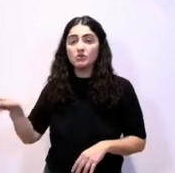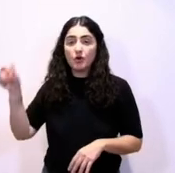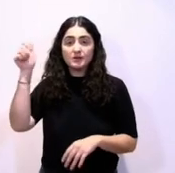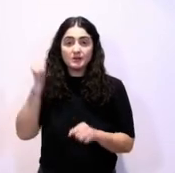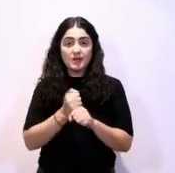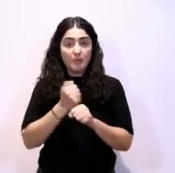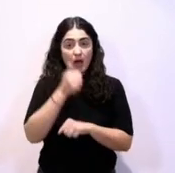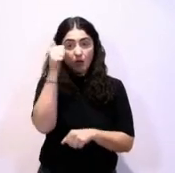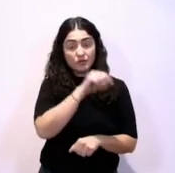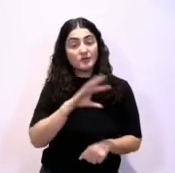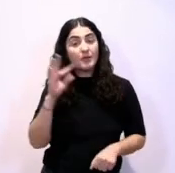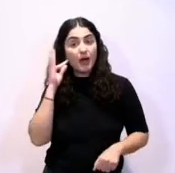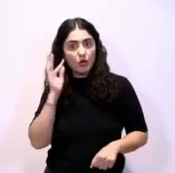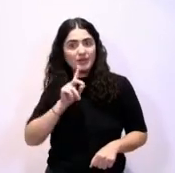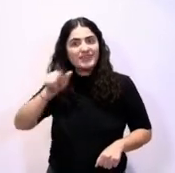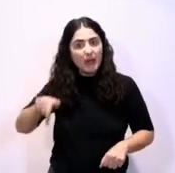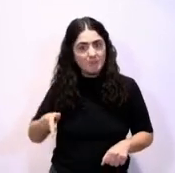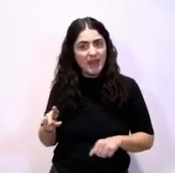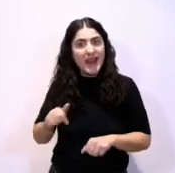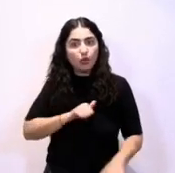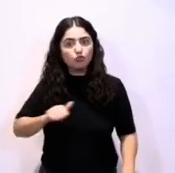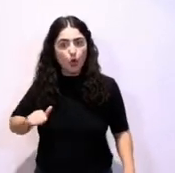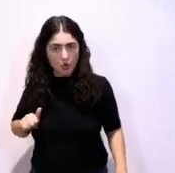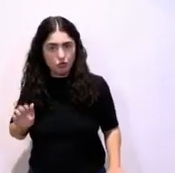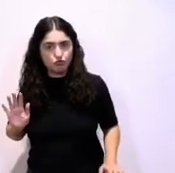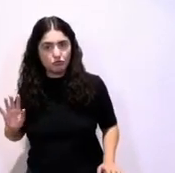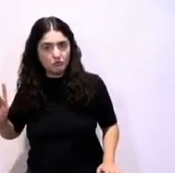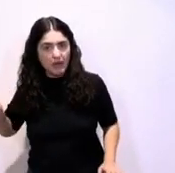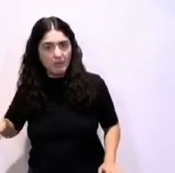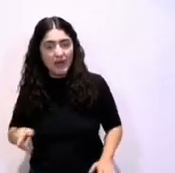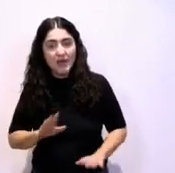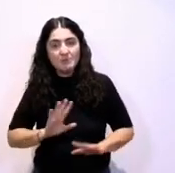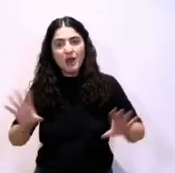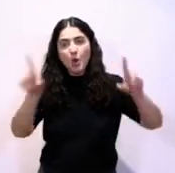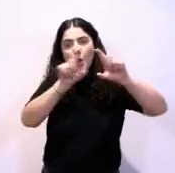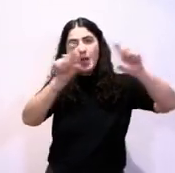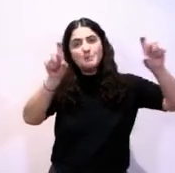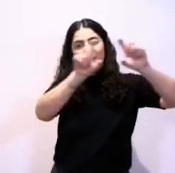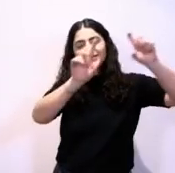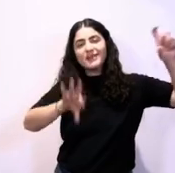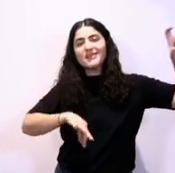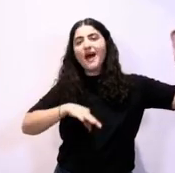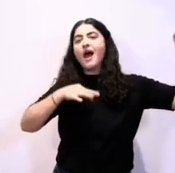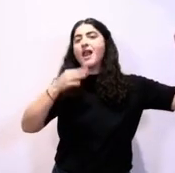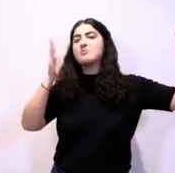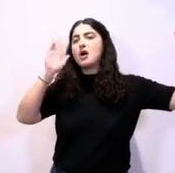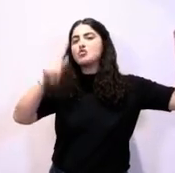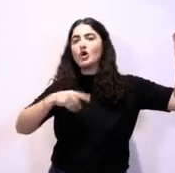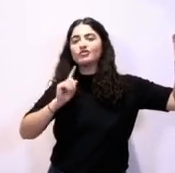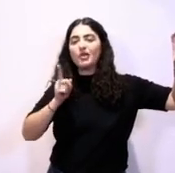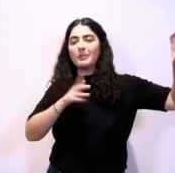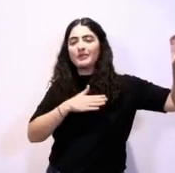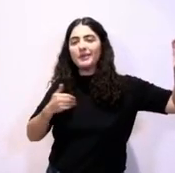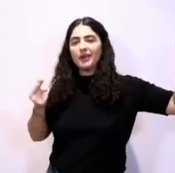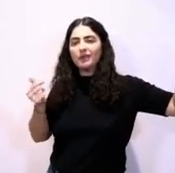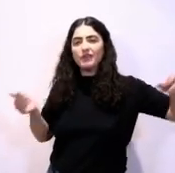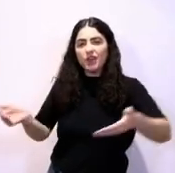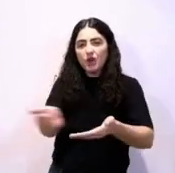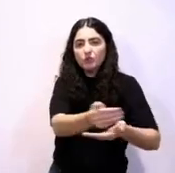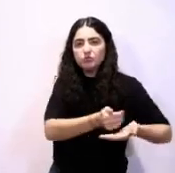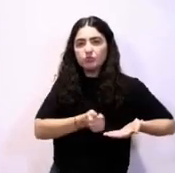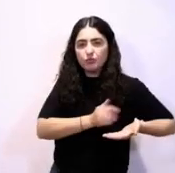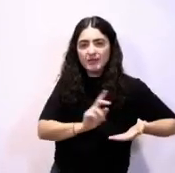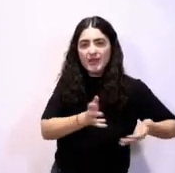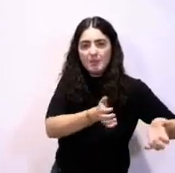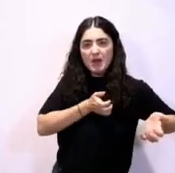trabajadoras autónomos. Pero las empresas no tienen alma. Solo buscan beneficios como empresa, como ese. Señora Moreno,